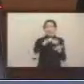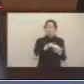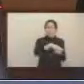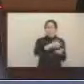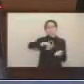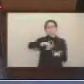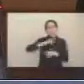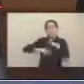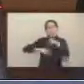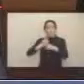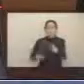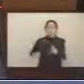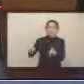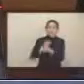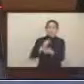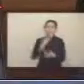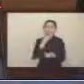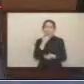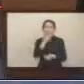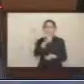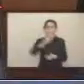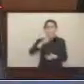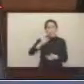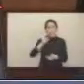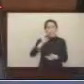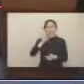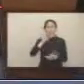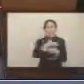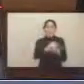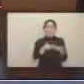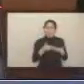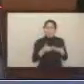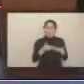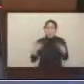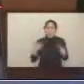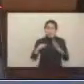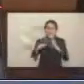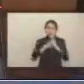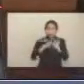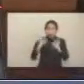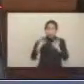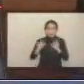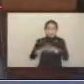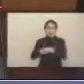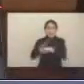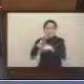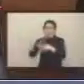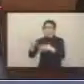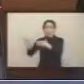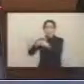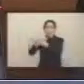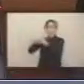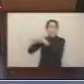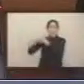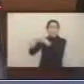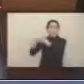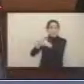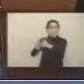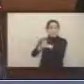hasta 4 millones y medio aproximadamente. El Gobierno de España terminó con ese programa, igual que terminó con otros programas. Pese a